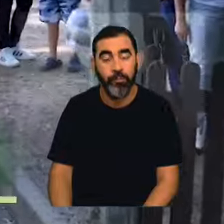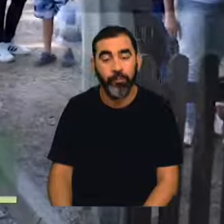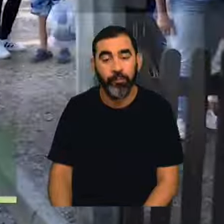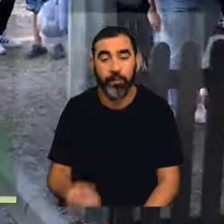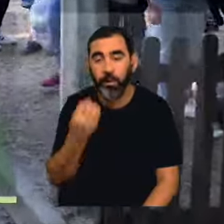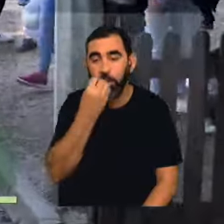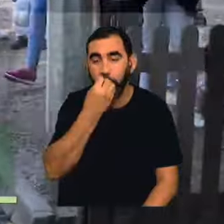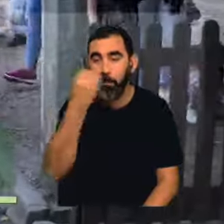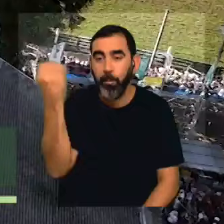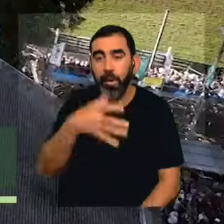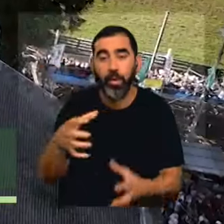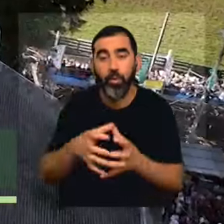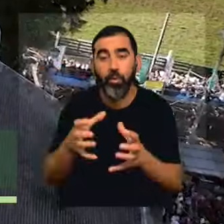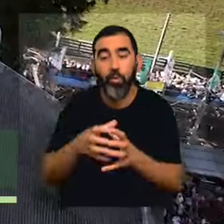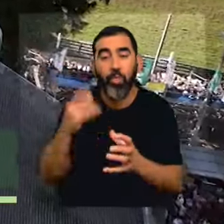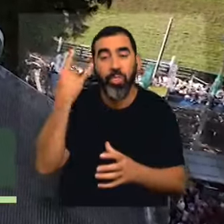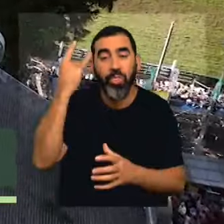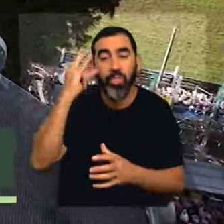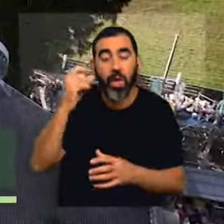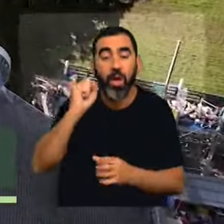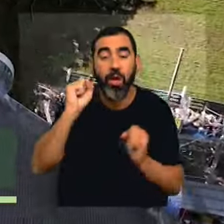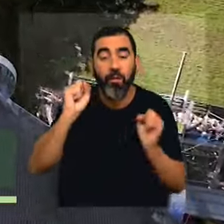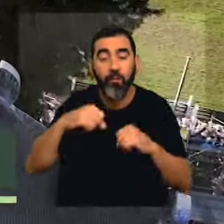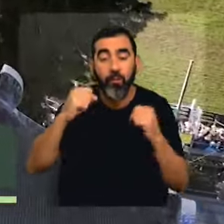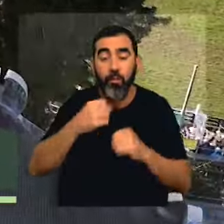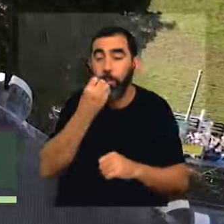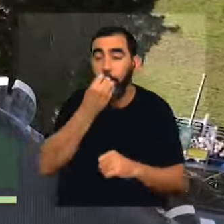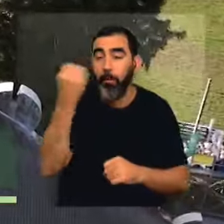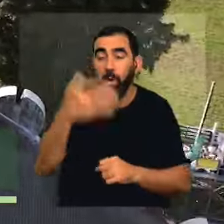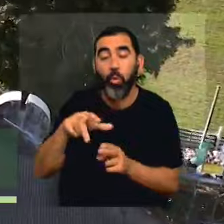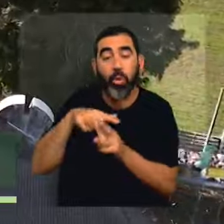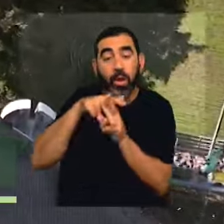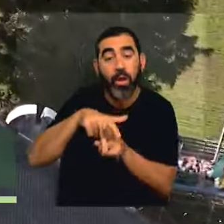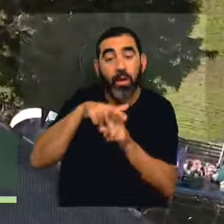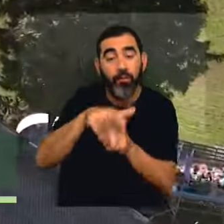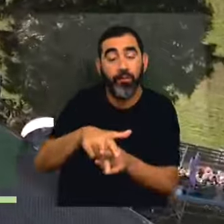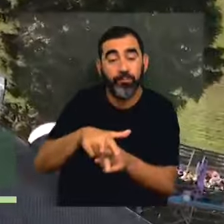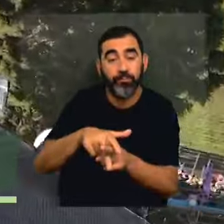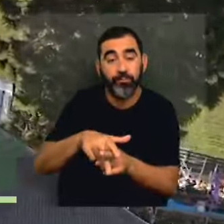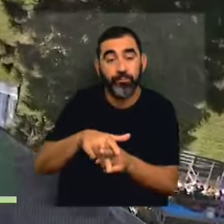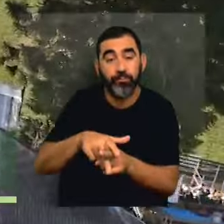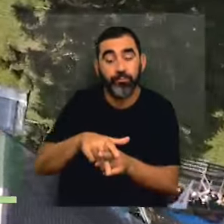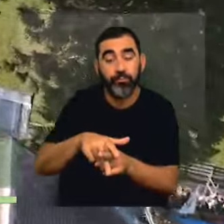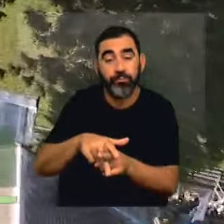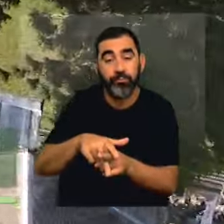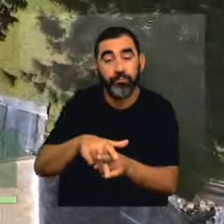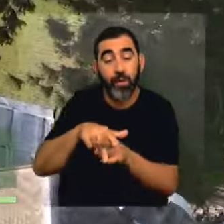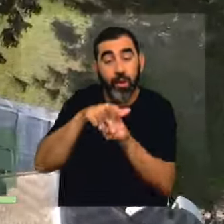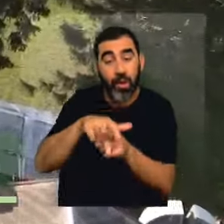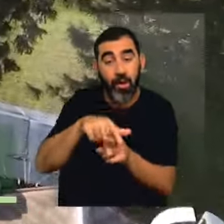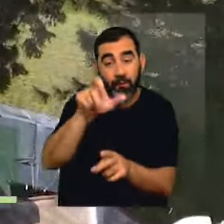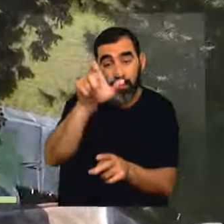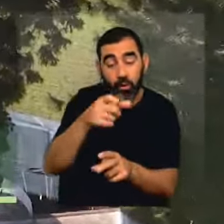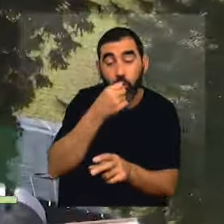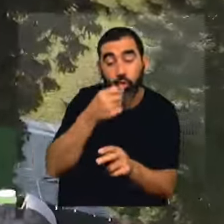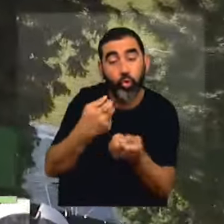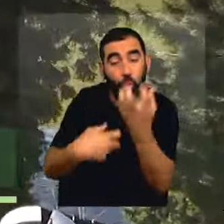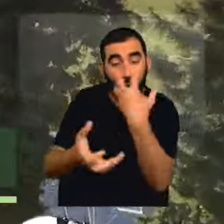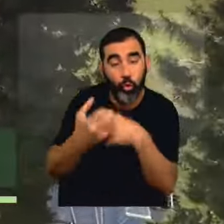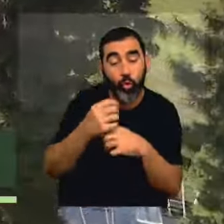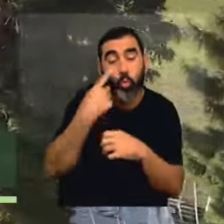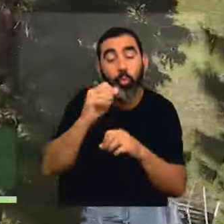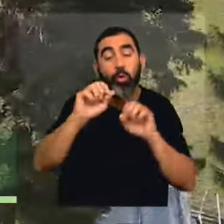mejor tropilla ganaron los Diablos de paisandú el mejor potro de la sociedad de criadores de caballos de jineteadas fue para el potro número